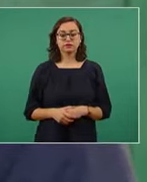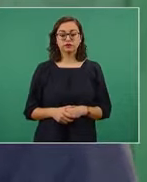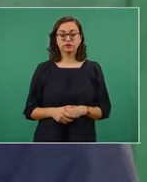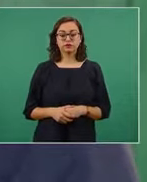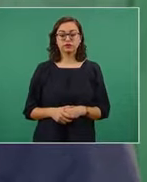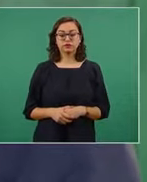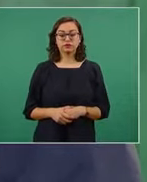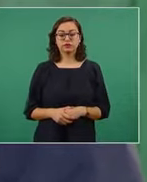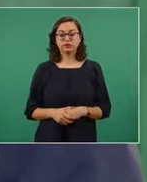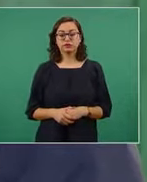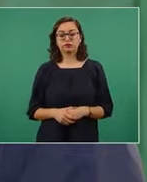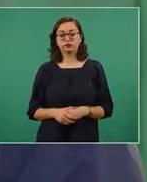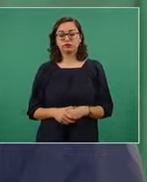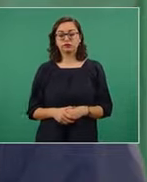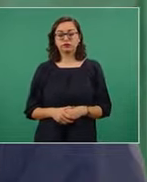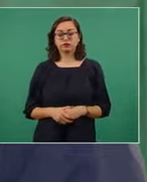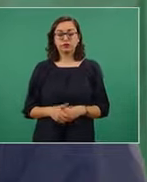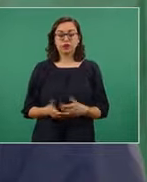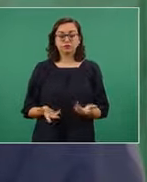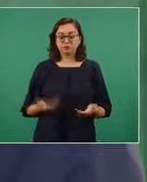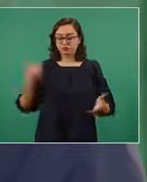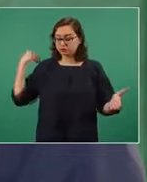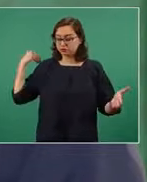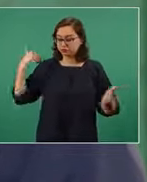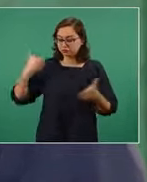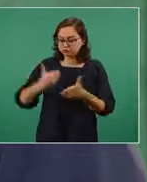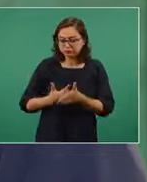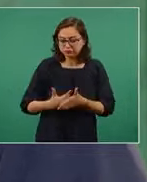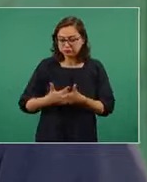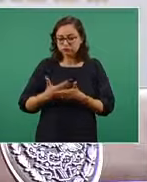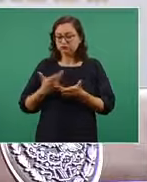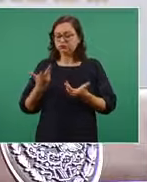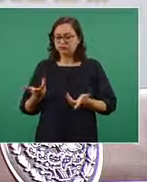todo lo que se viene haciendo, hay muchos elementos